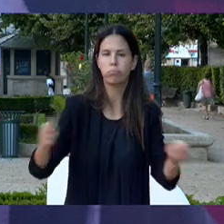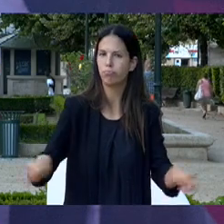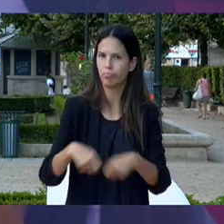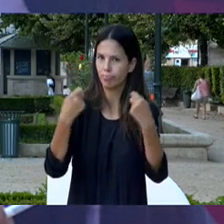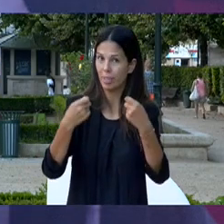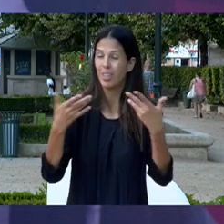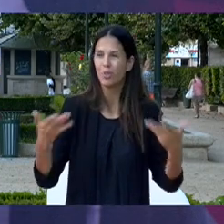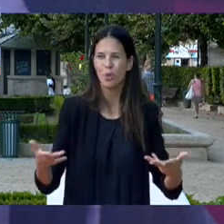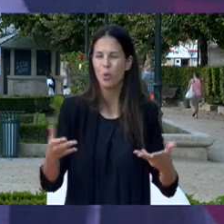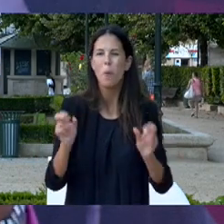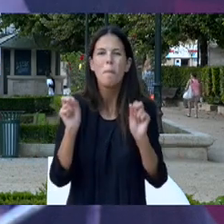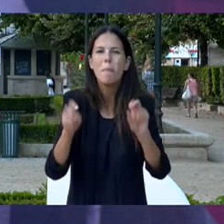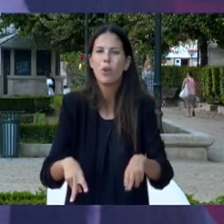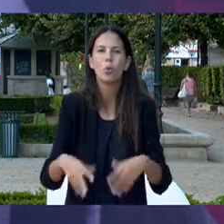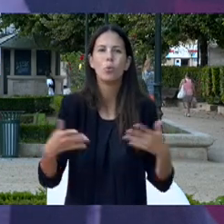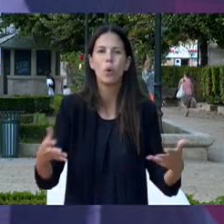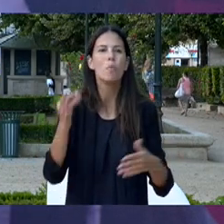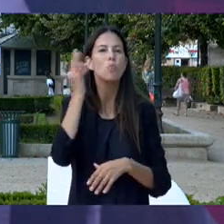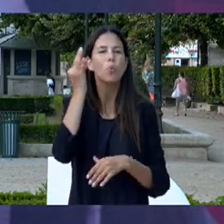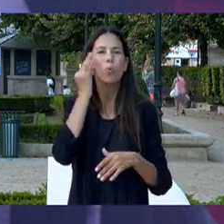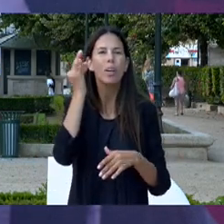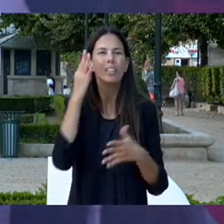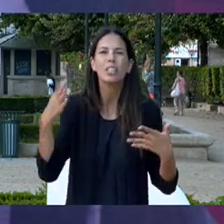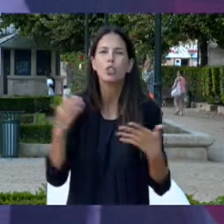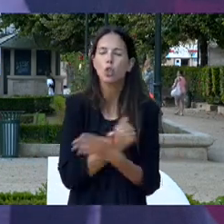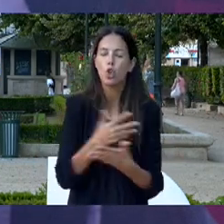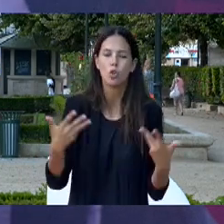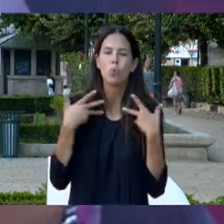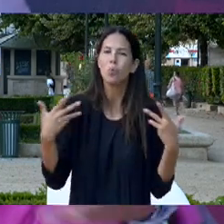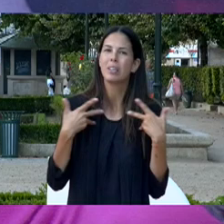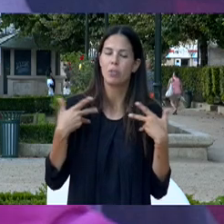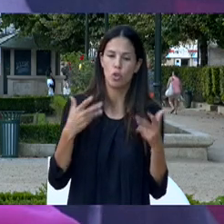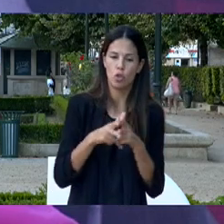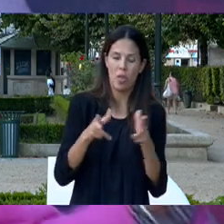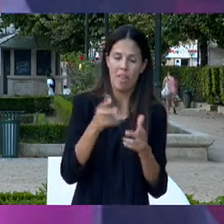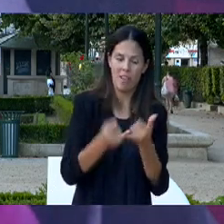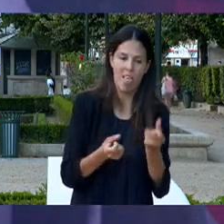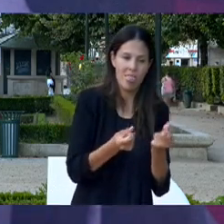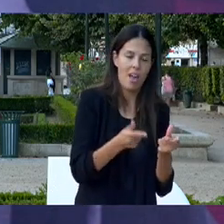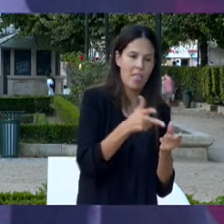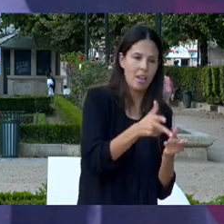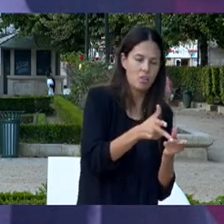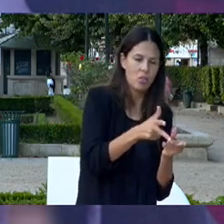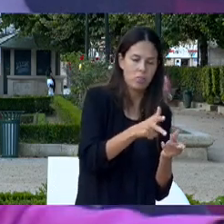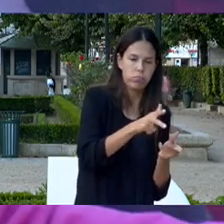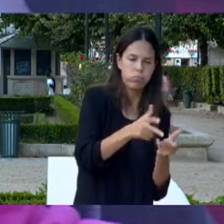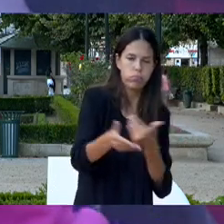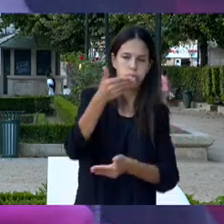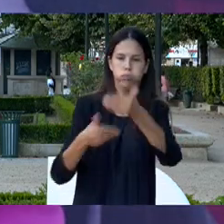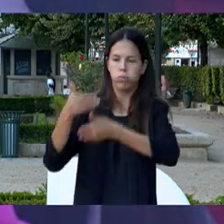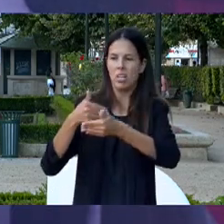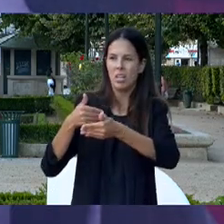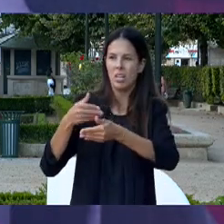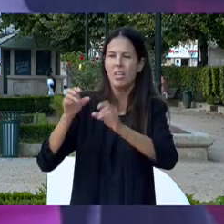maior represión é que todas as mulleres foron víctimas dunha sociedade que pasou de darlles de dereitos a volvelas a tratar como se foran